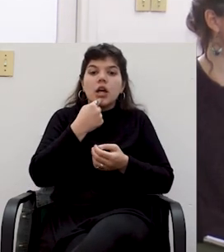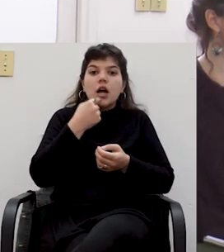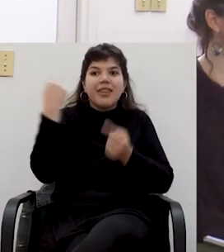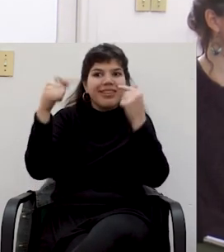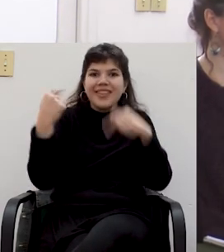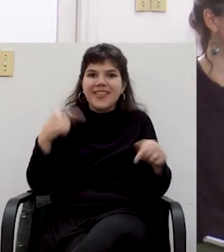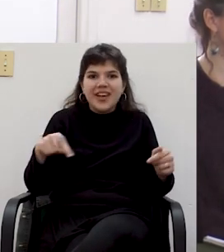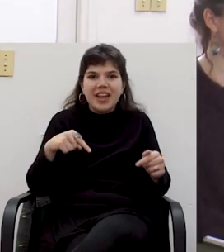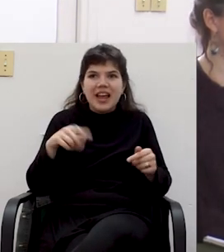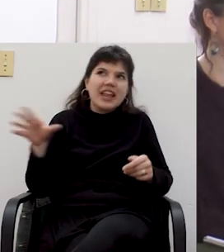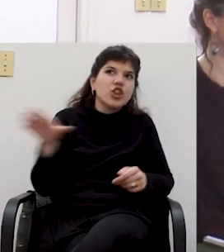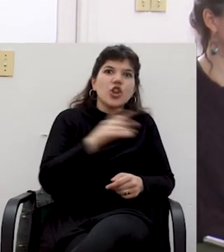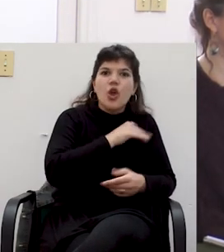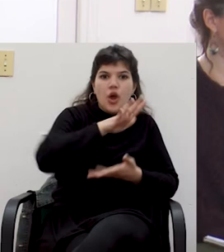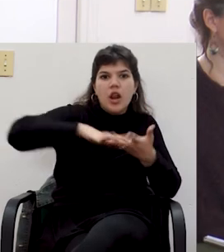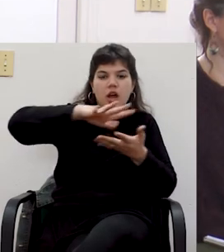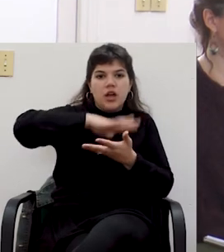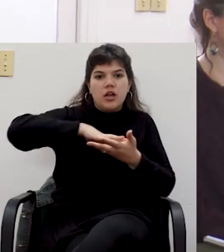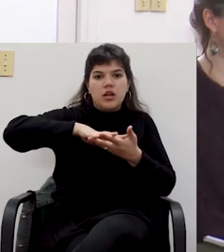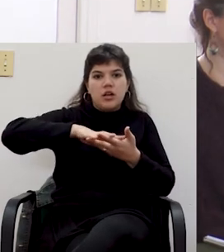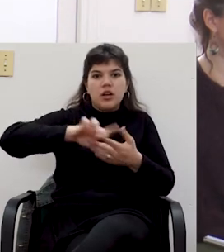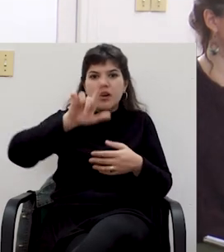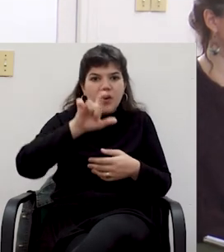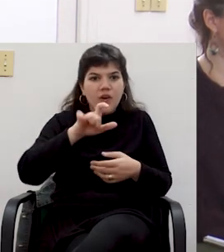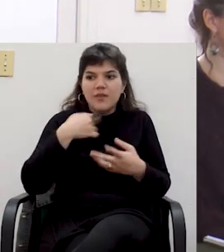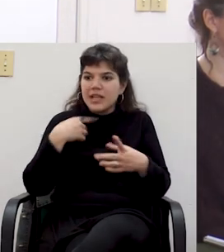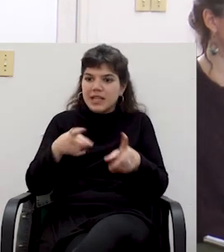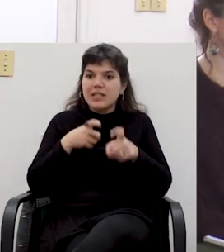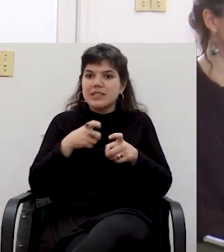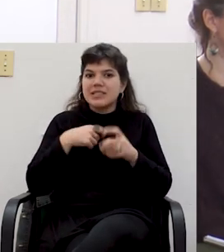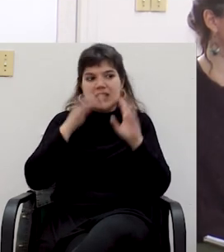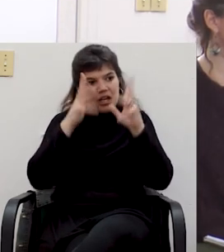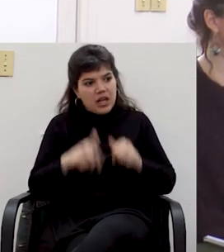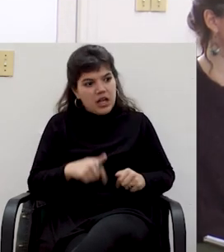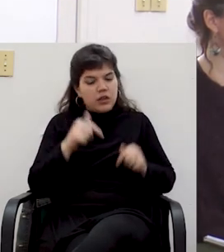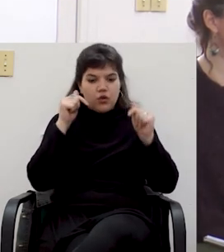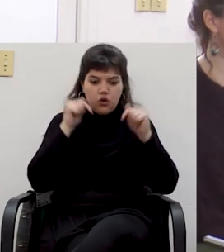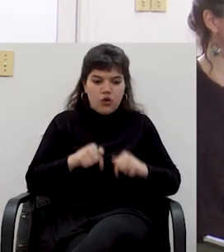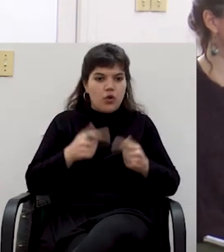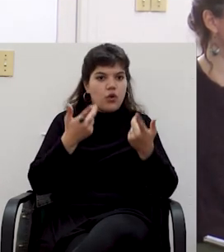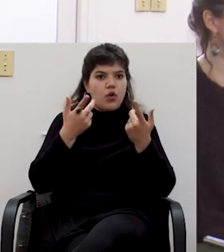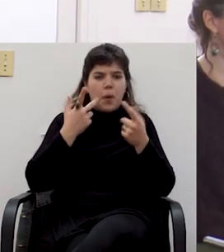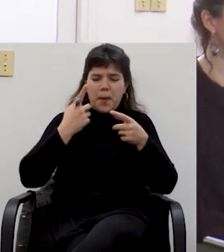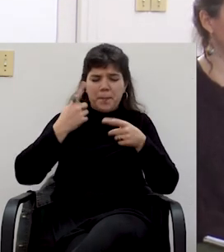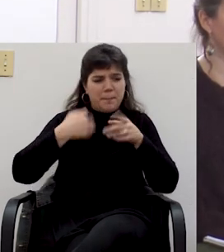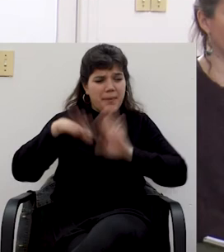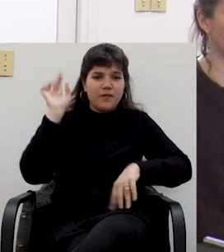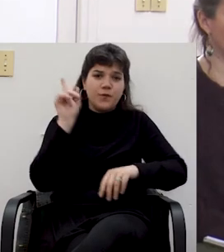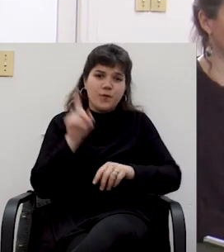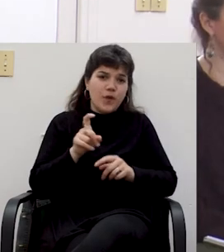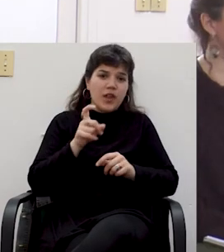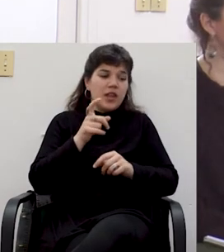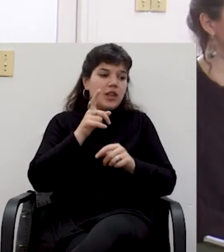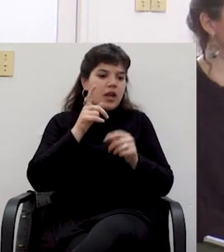en todos los planos. Sin duda que desde esta gestión rectoral se está haciendo un fuerte énfasis y una fuerte